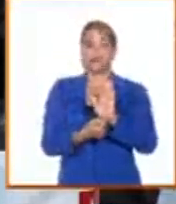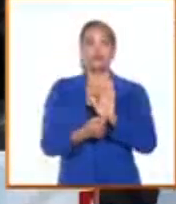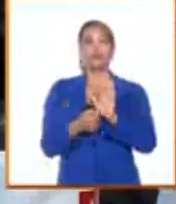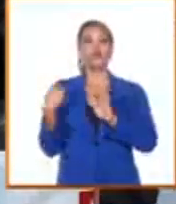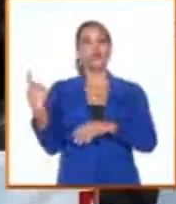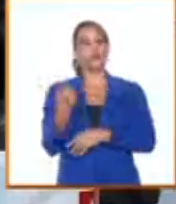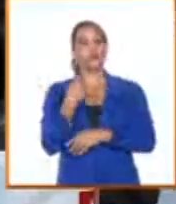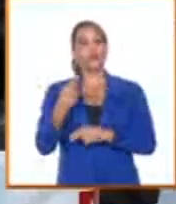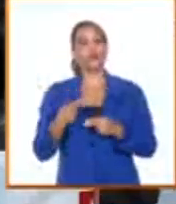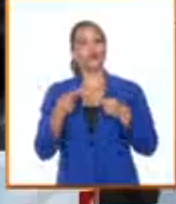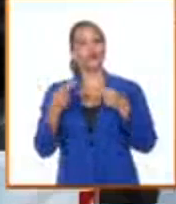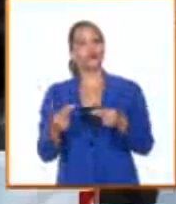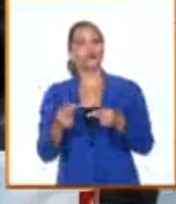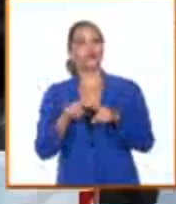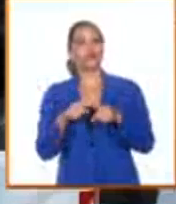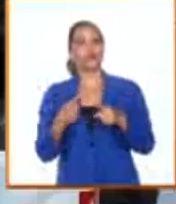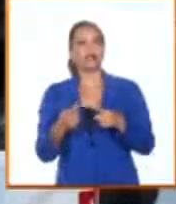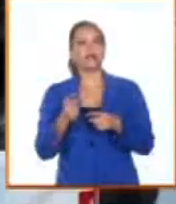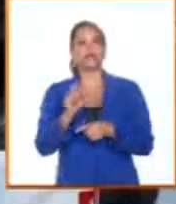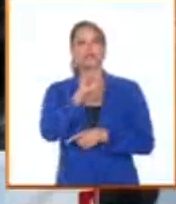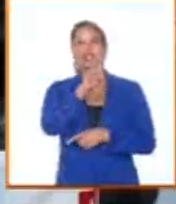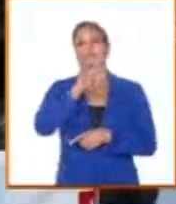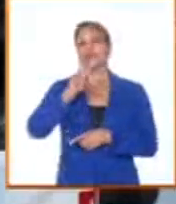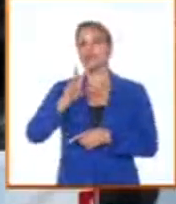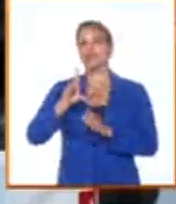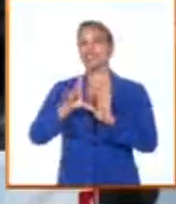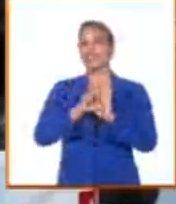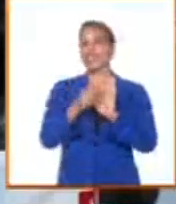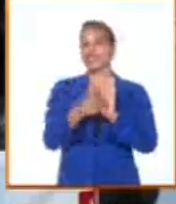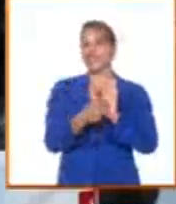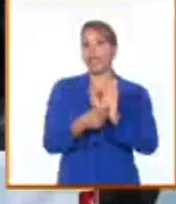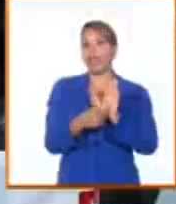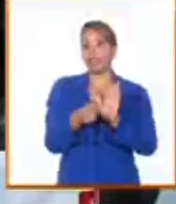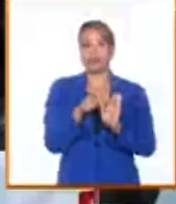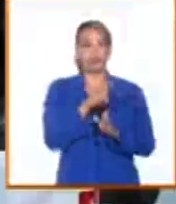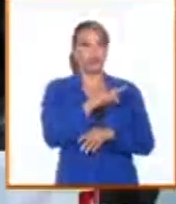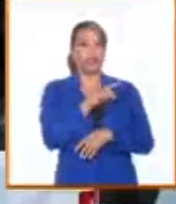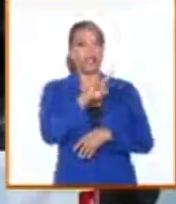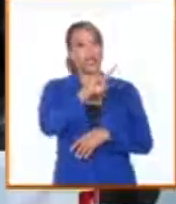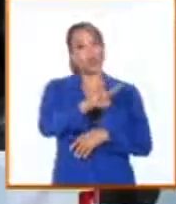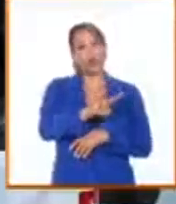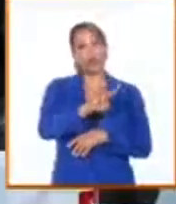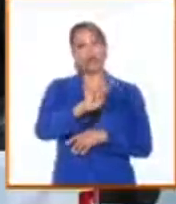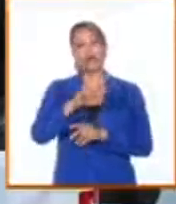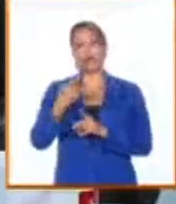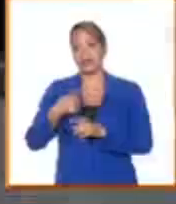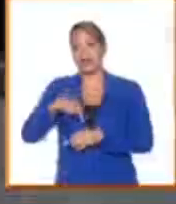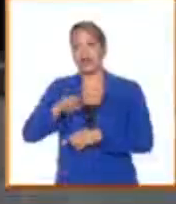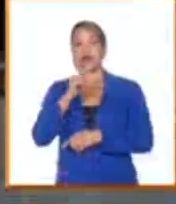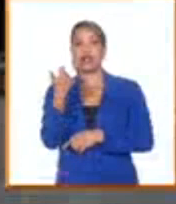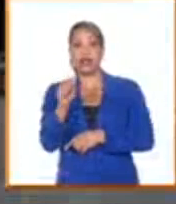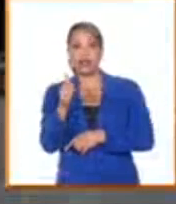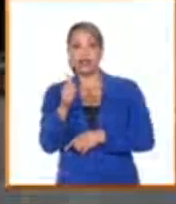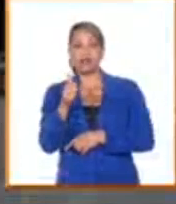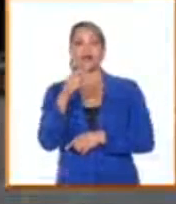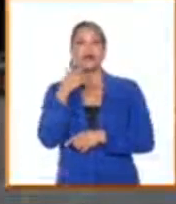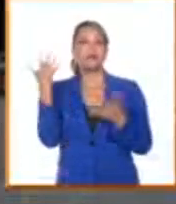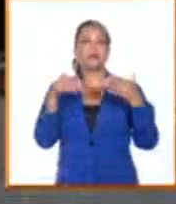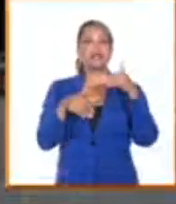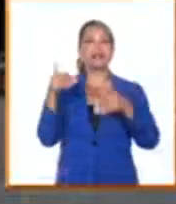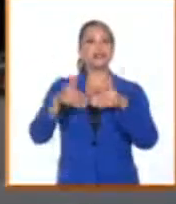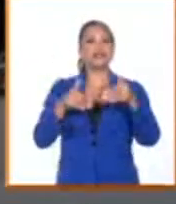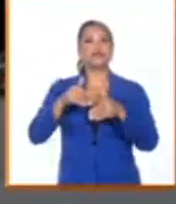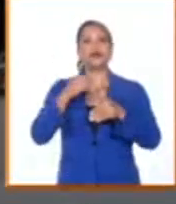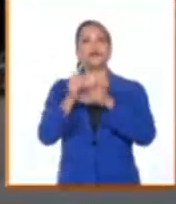honor de que nuestras dos legislaturas más recientes, la novena y esta actual, la décima, participaran en el proceso